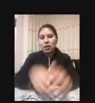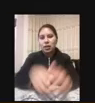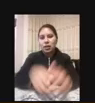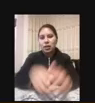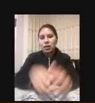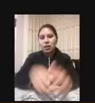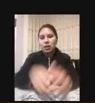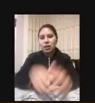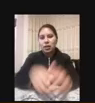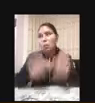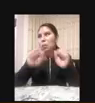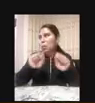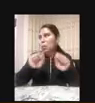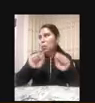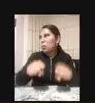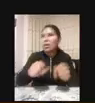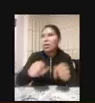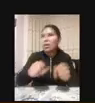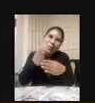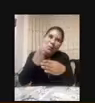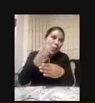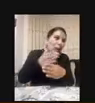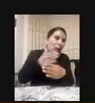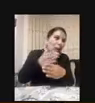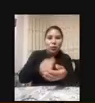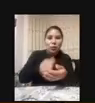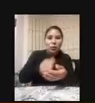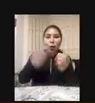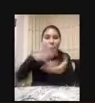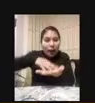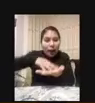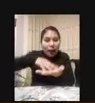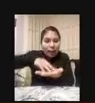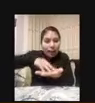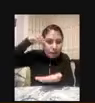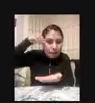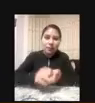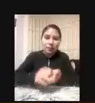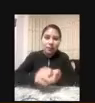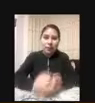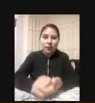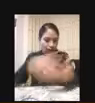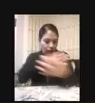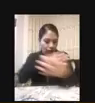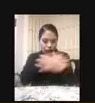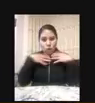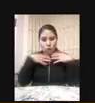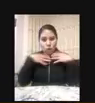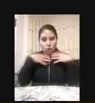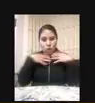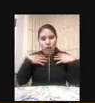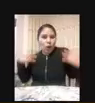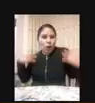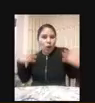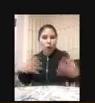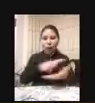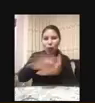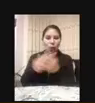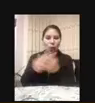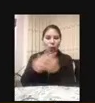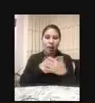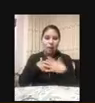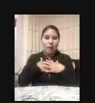desarrollar no solamente la parte cognitiva, sino también la parte del esquema corporal, que es muy importante. El reconocimiento de cuerpo para